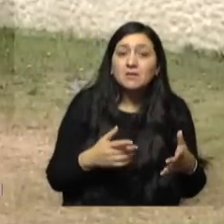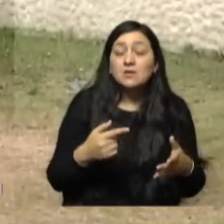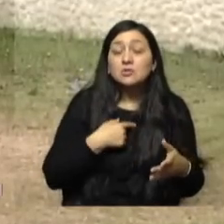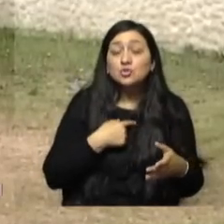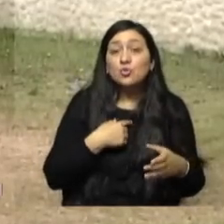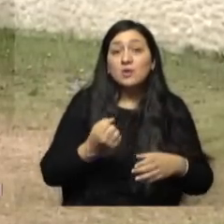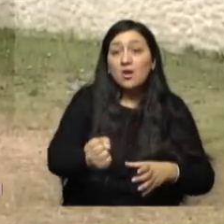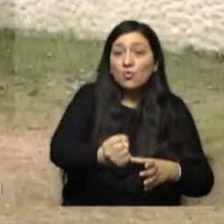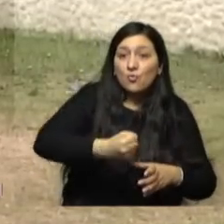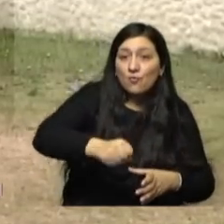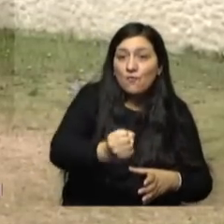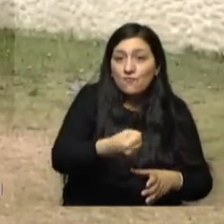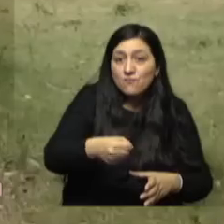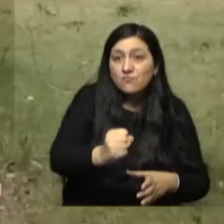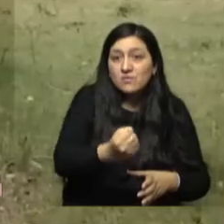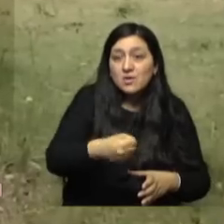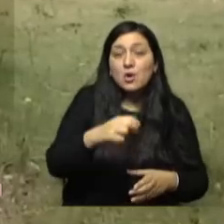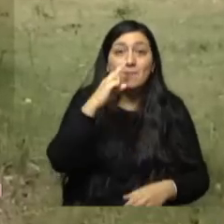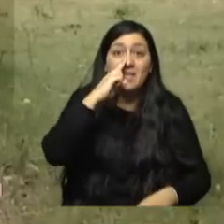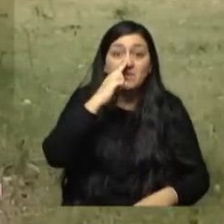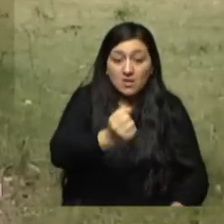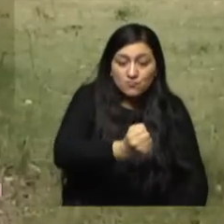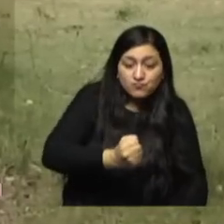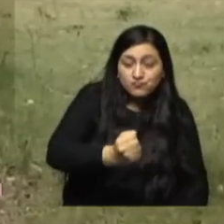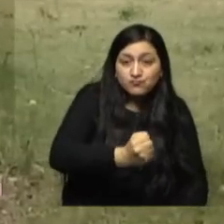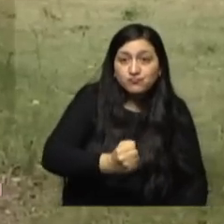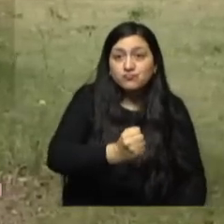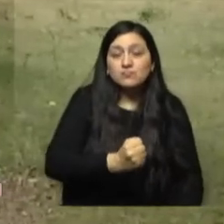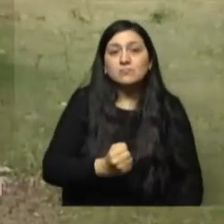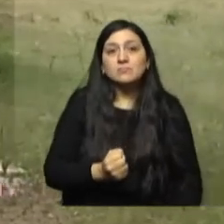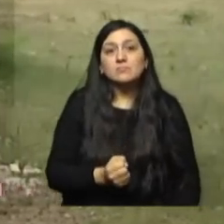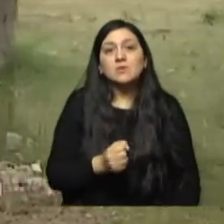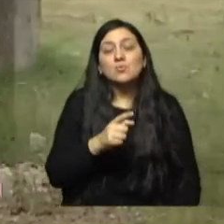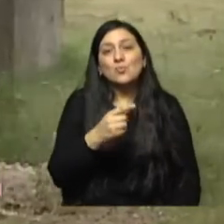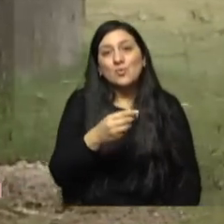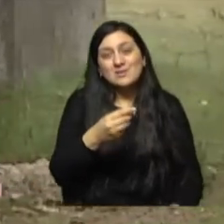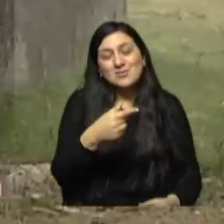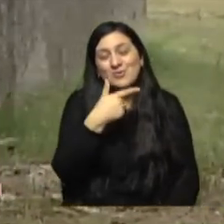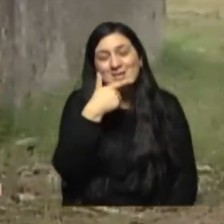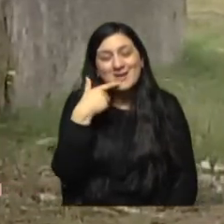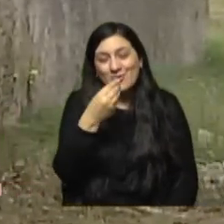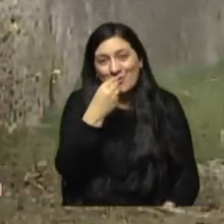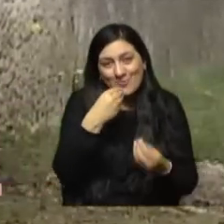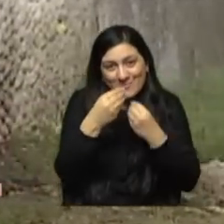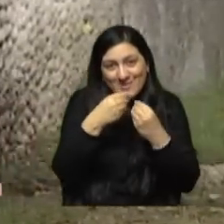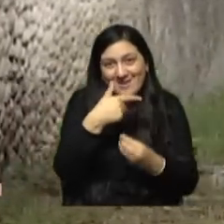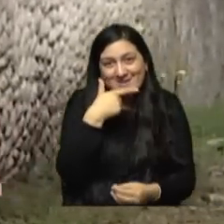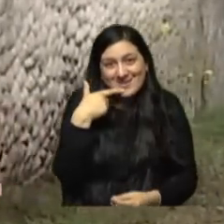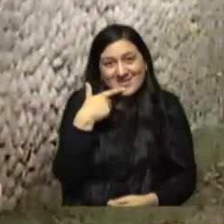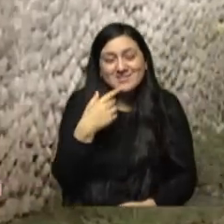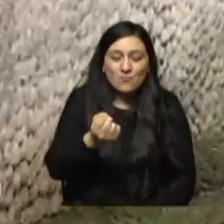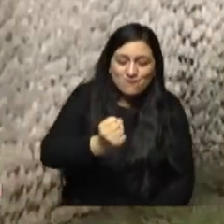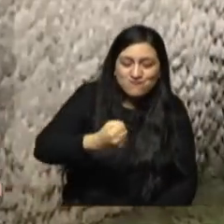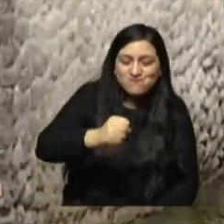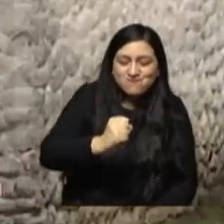confitero, era maestro confitero. Estabas con los cañones y con las bombas, seguramente. Eso. Y bueno, y eso era subversivo.